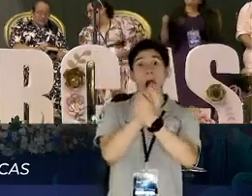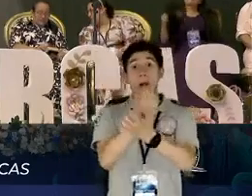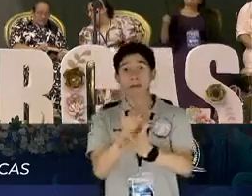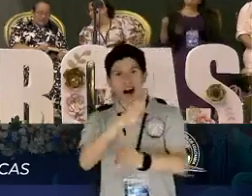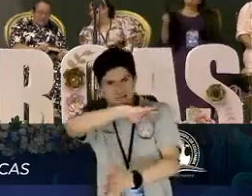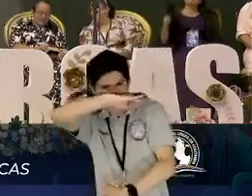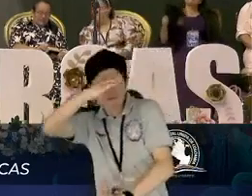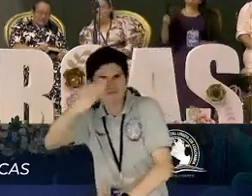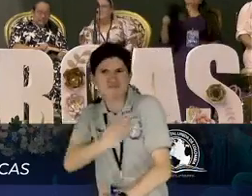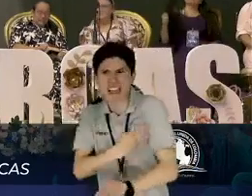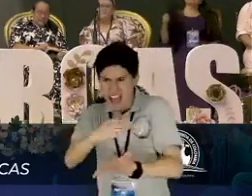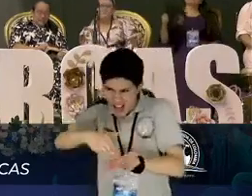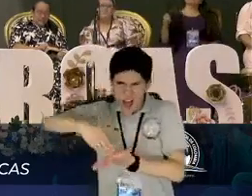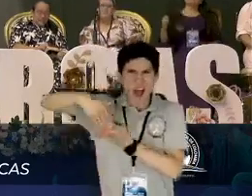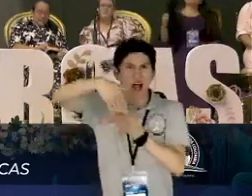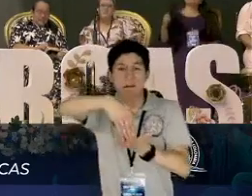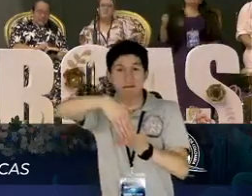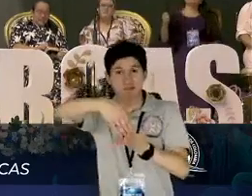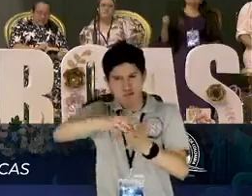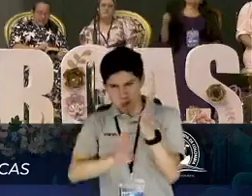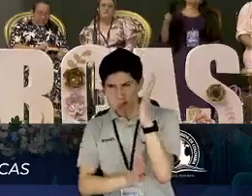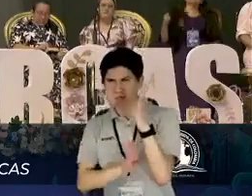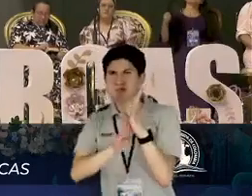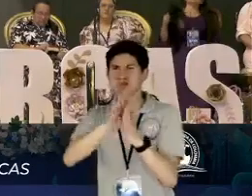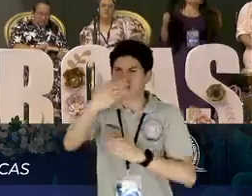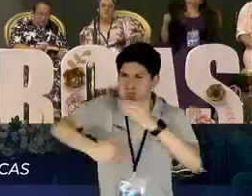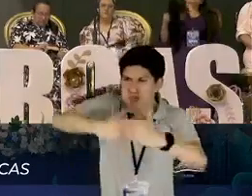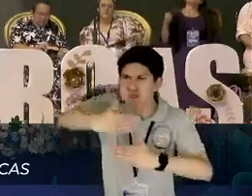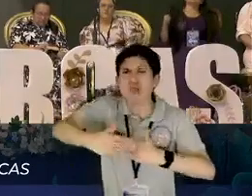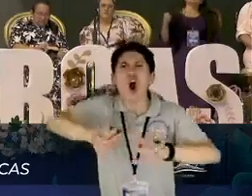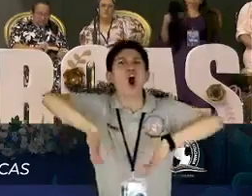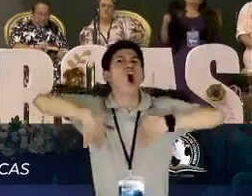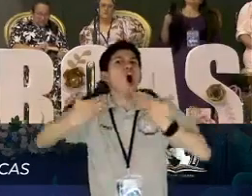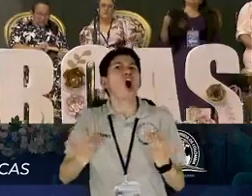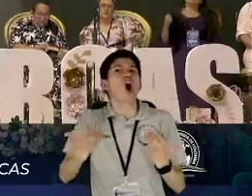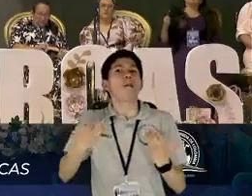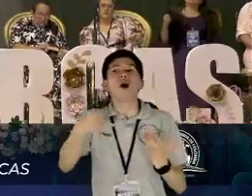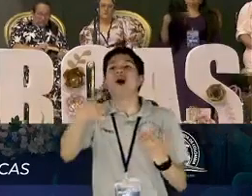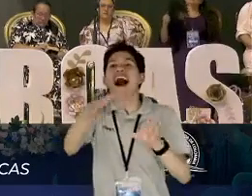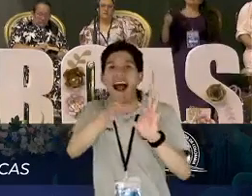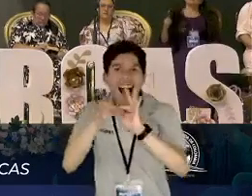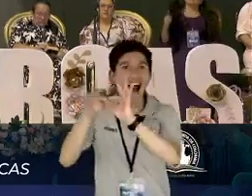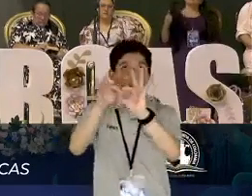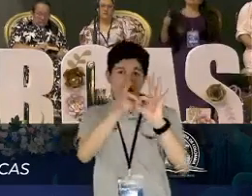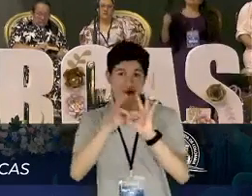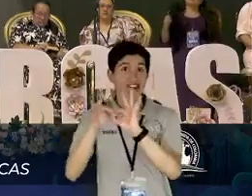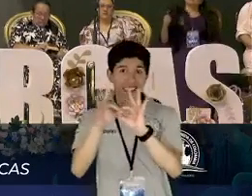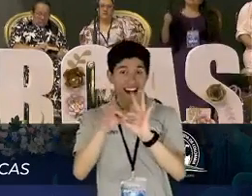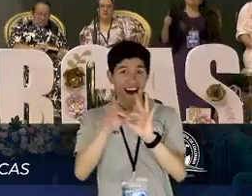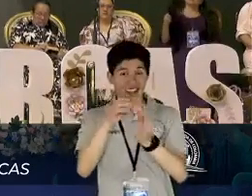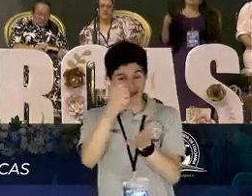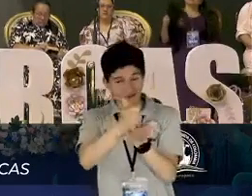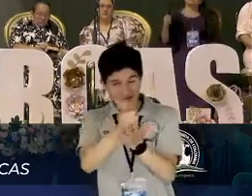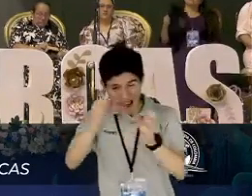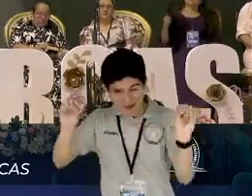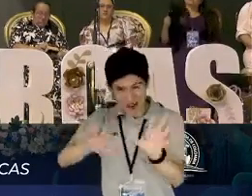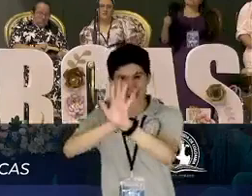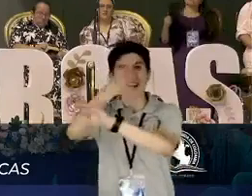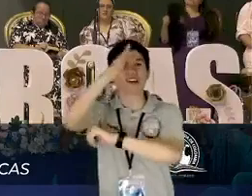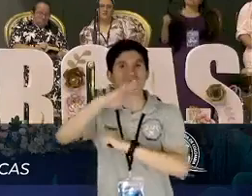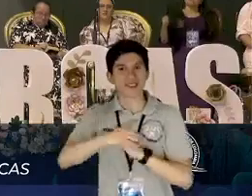fortalecen, se nutren, se desarrollan, se enriquecen por medio de la unidad. Amén. Gloria al Señor